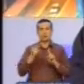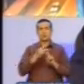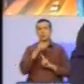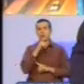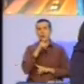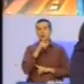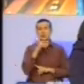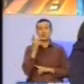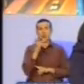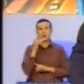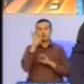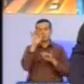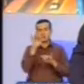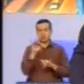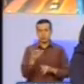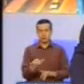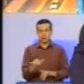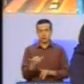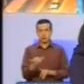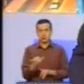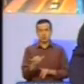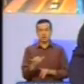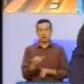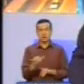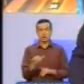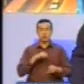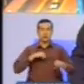la secretaria de la